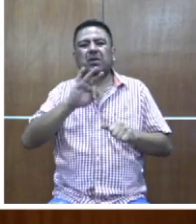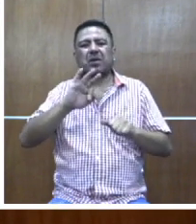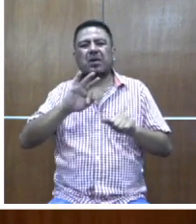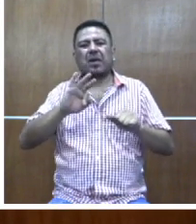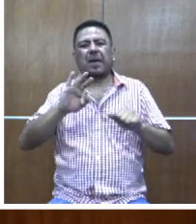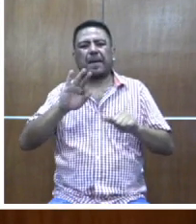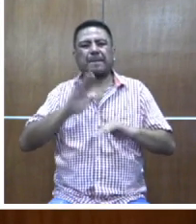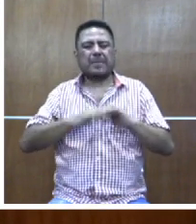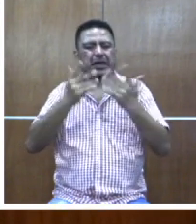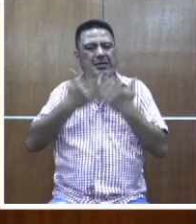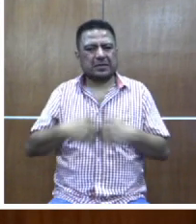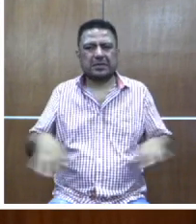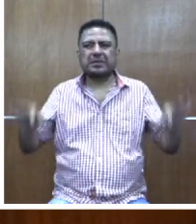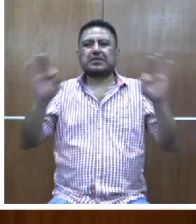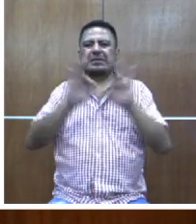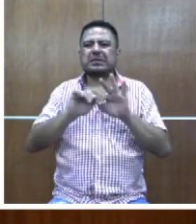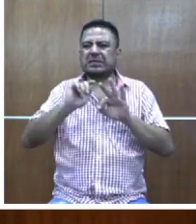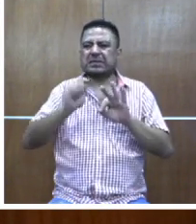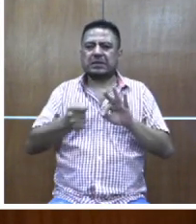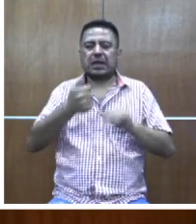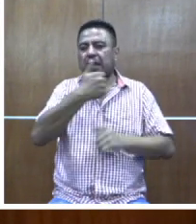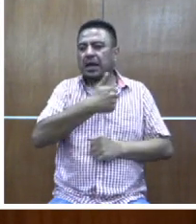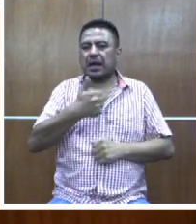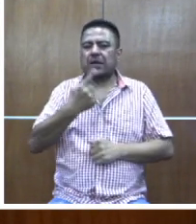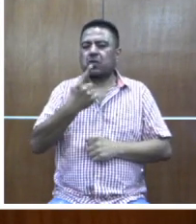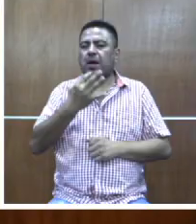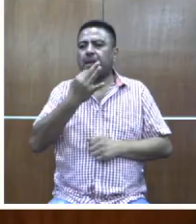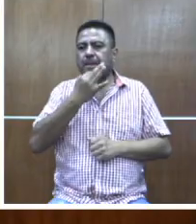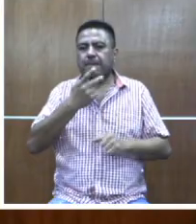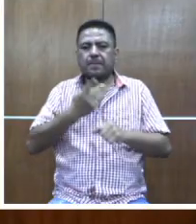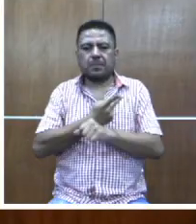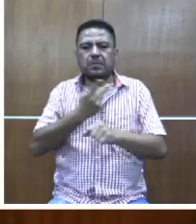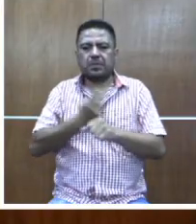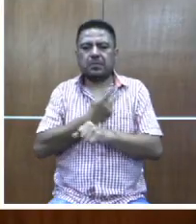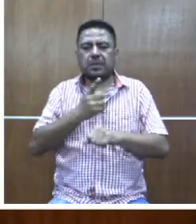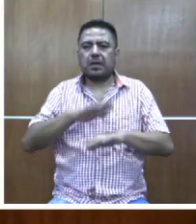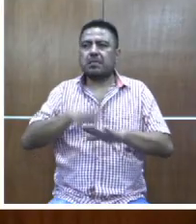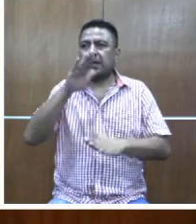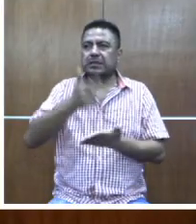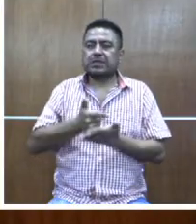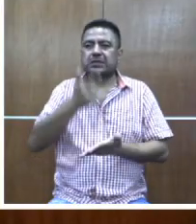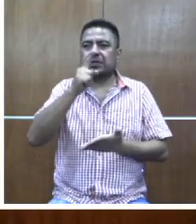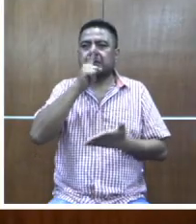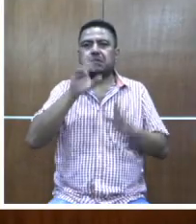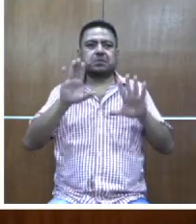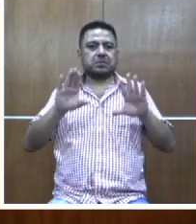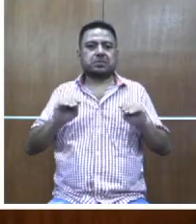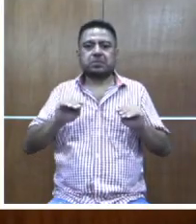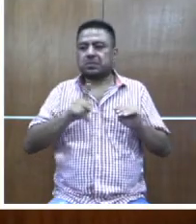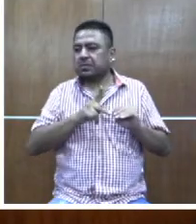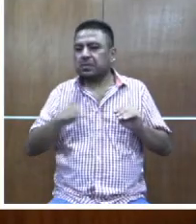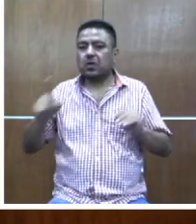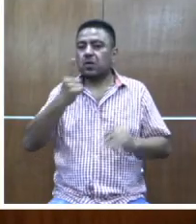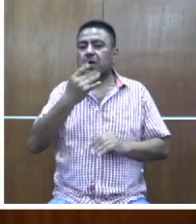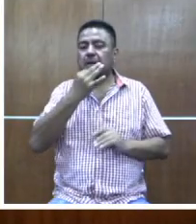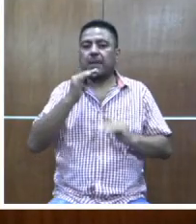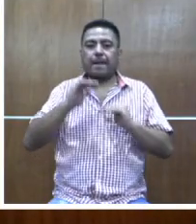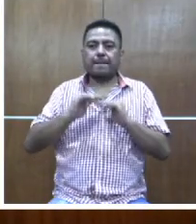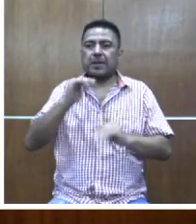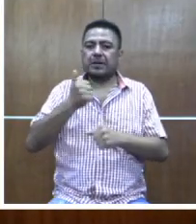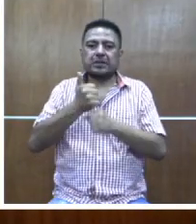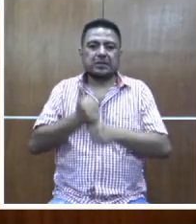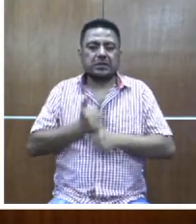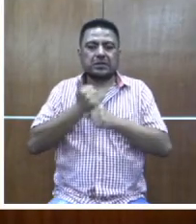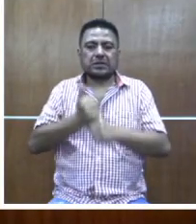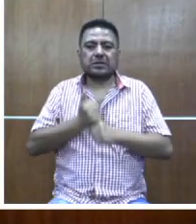acciones indispensables. Cada minuto que pasa agravando el silencio es un minuto más de